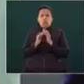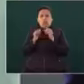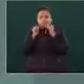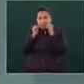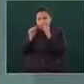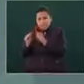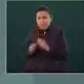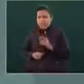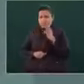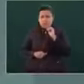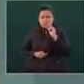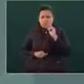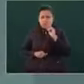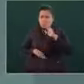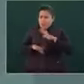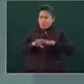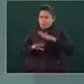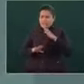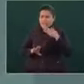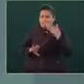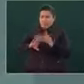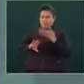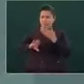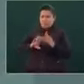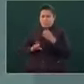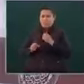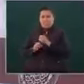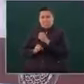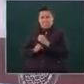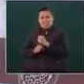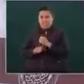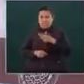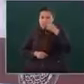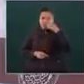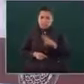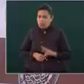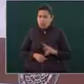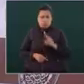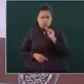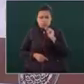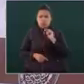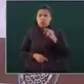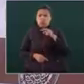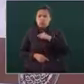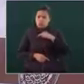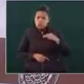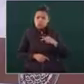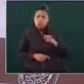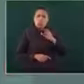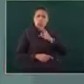que no se les maltrate. Los vamos a seguir apoyando en todo